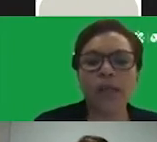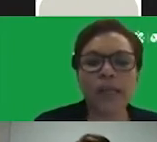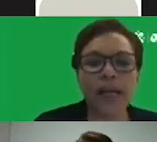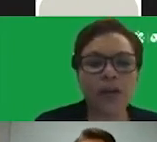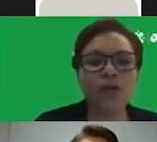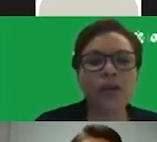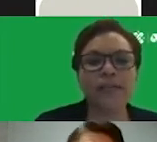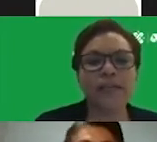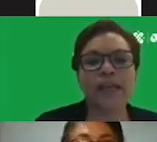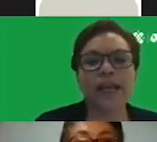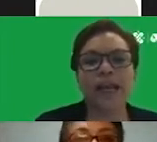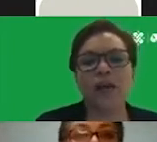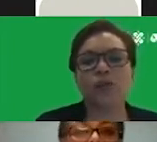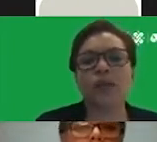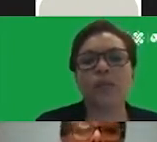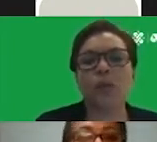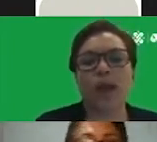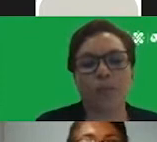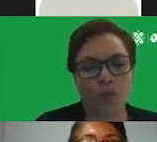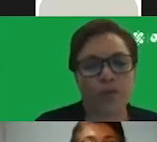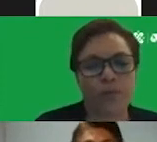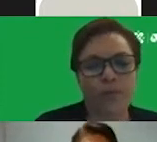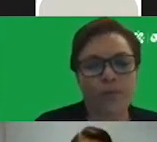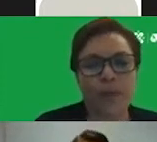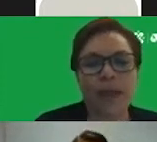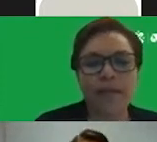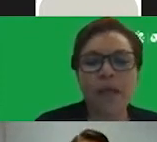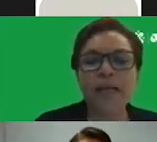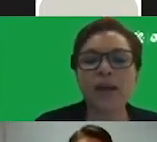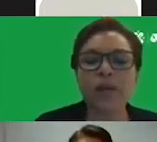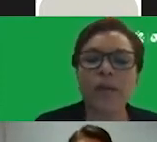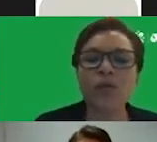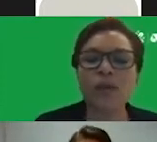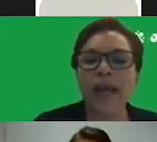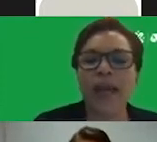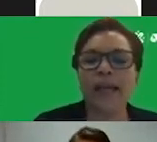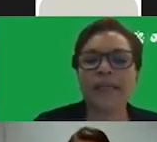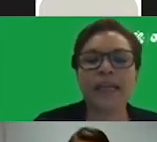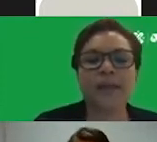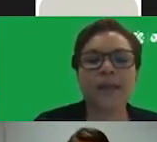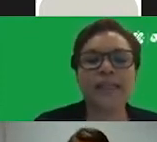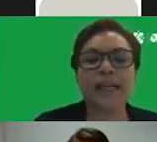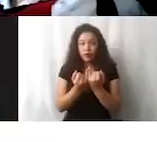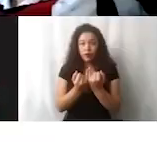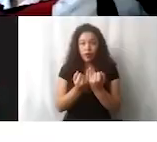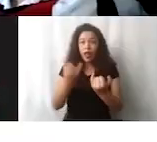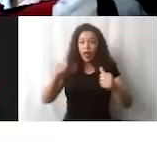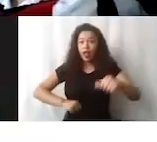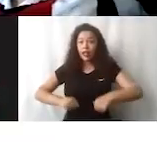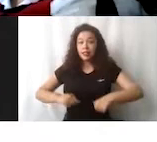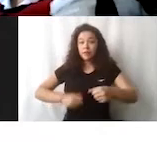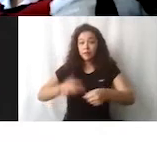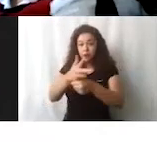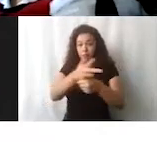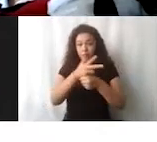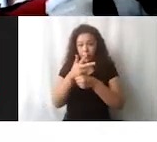favor indíquenos si requieren algún tipo de apoyo. También les recordamos que esta actividad será grabada. En